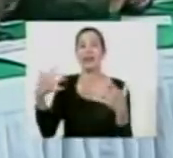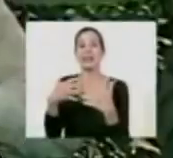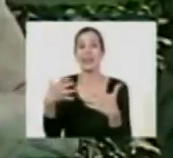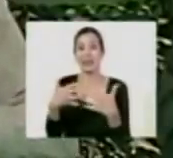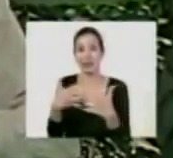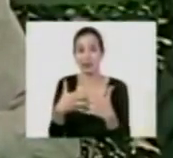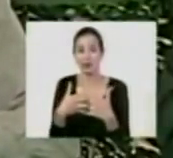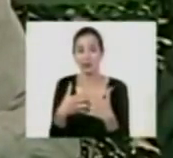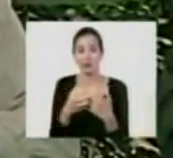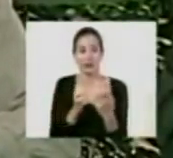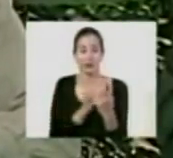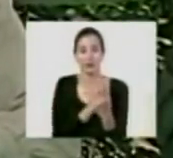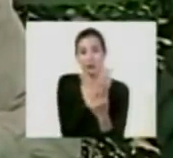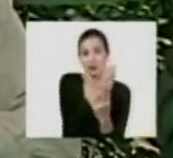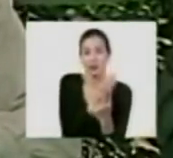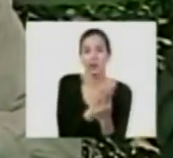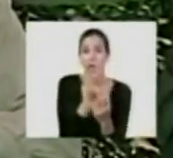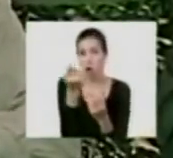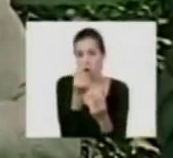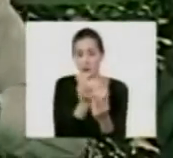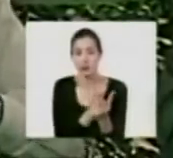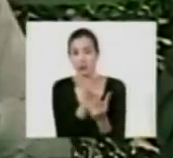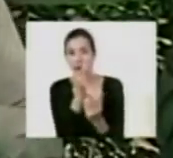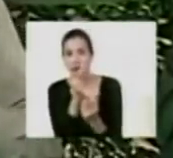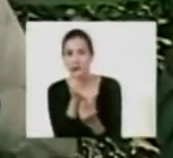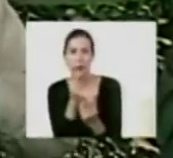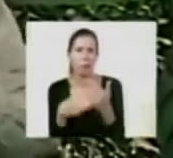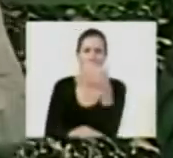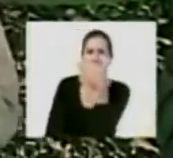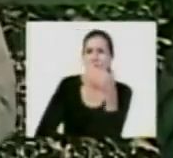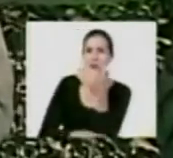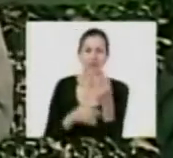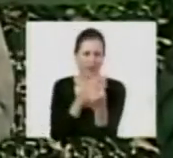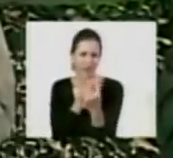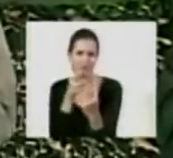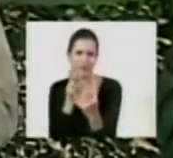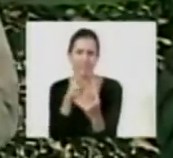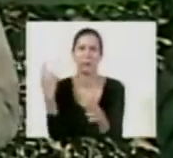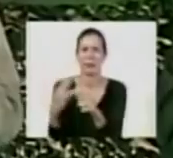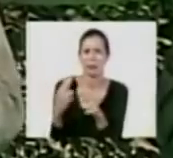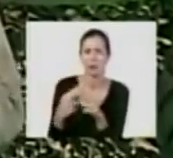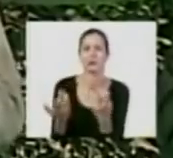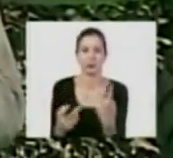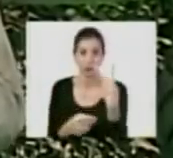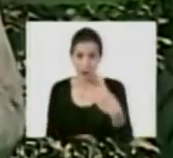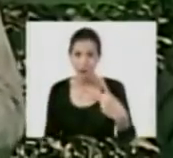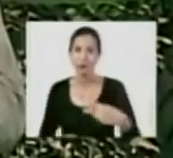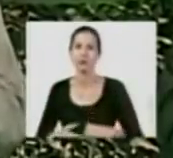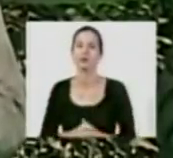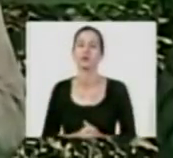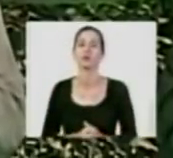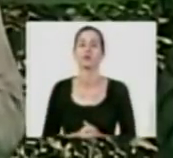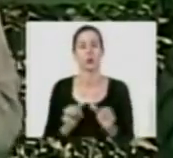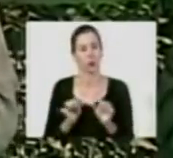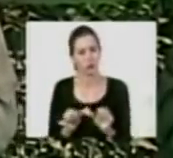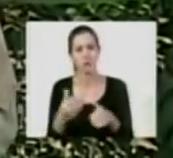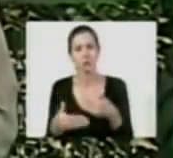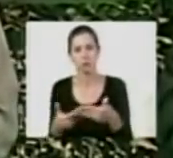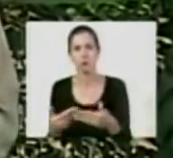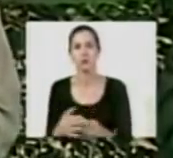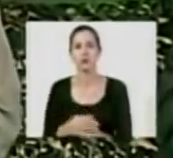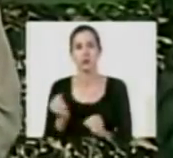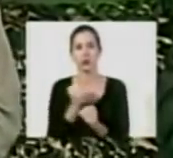económico y el criminal. Y seguir avanzando en todo el esquema de desarrollo y despliegue de la